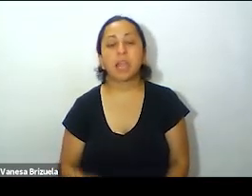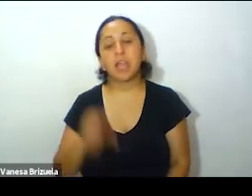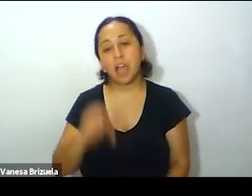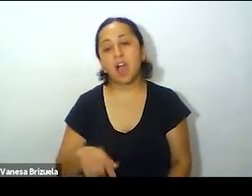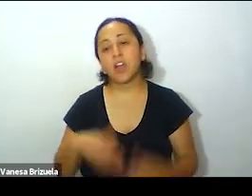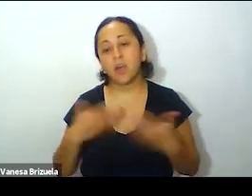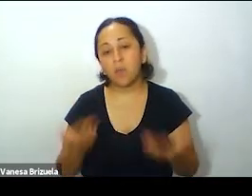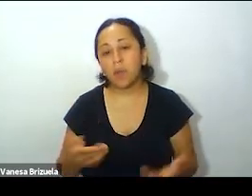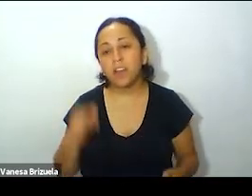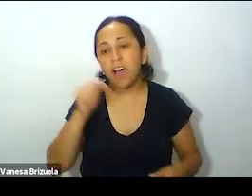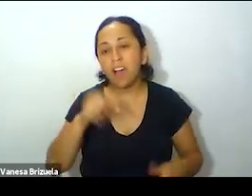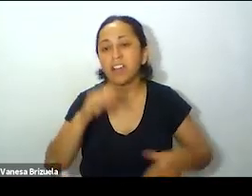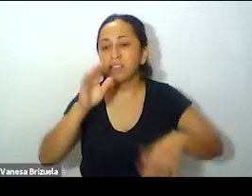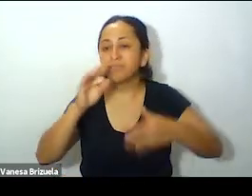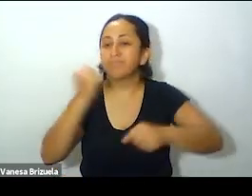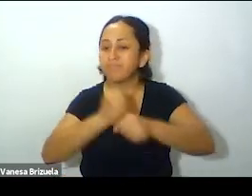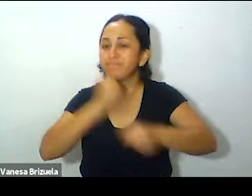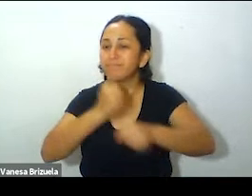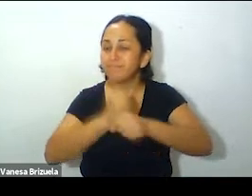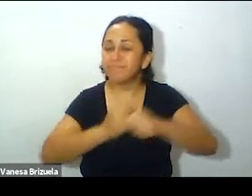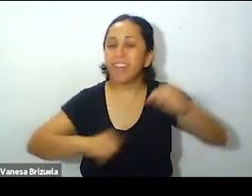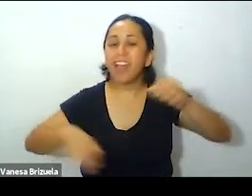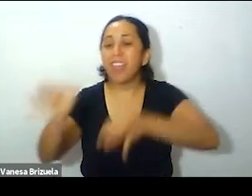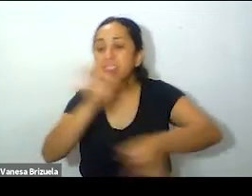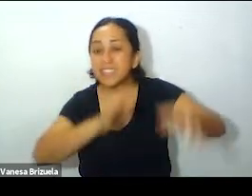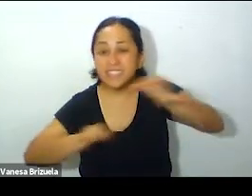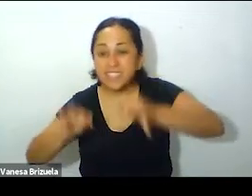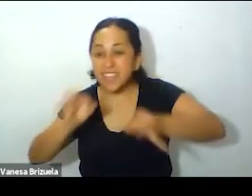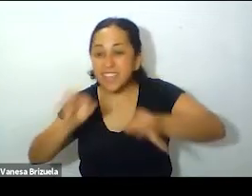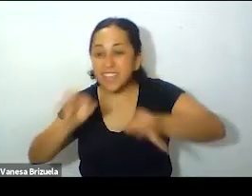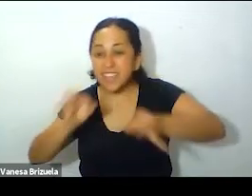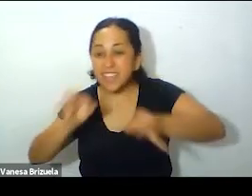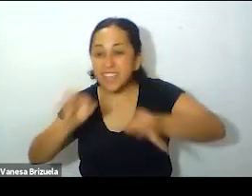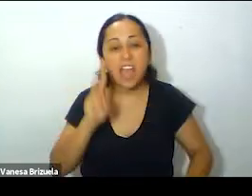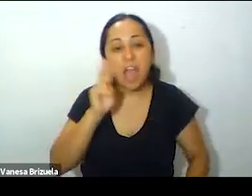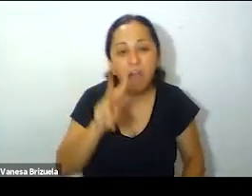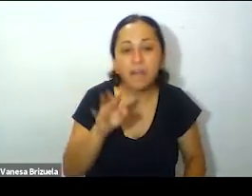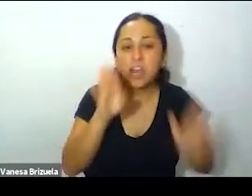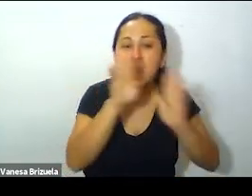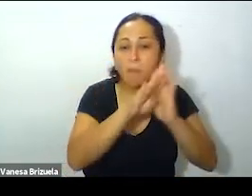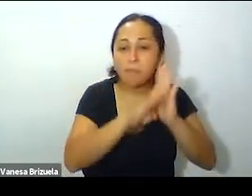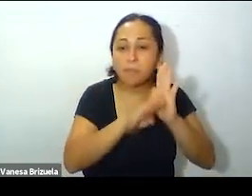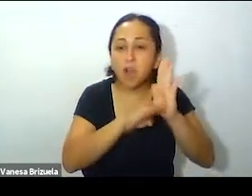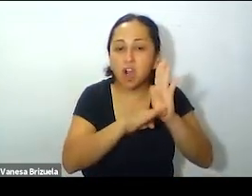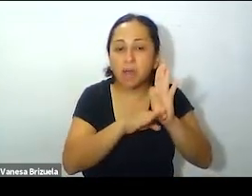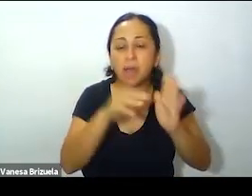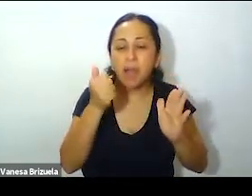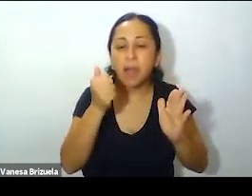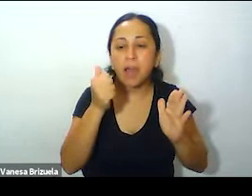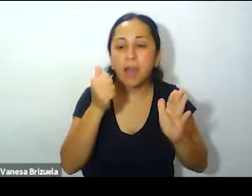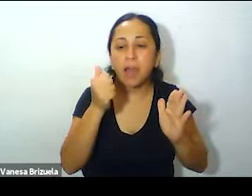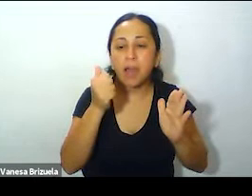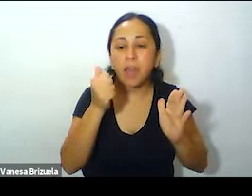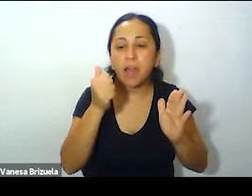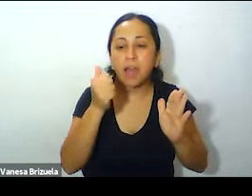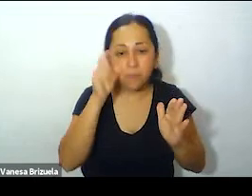Y ahora, bueno, nos toca la manos a la obra y a diseñar. Vamos a ver cómo funciona este programa para crear piezas